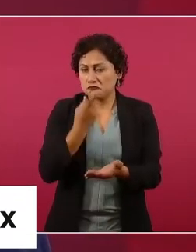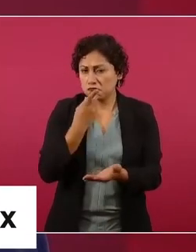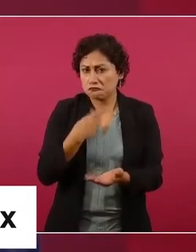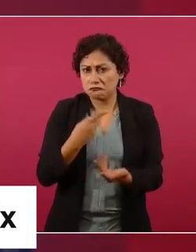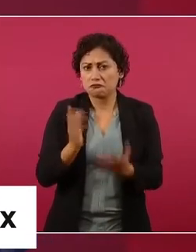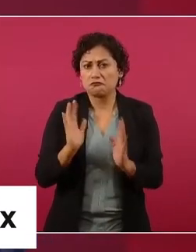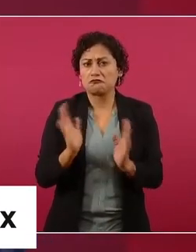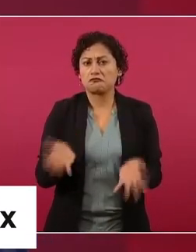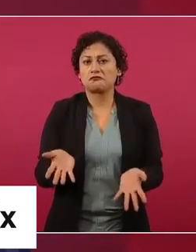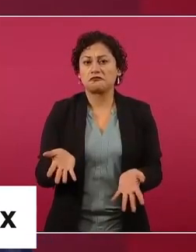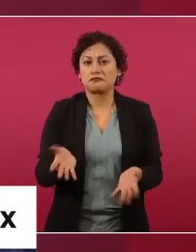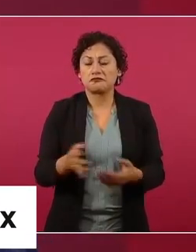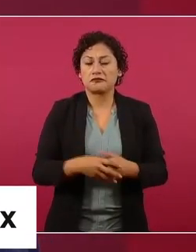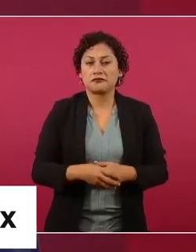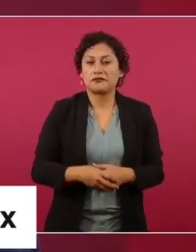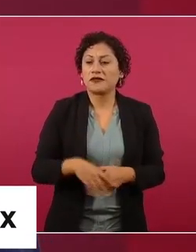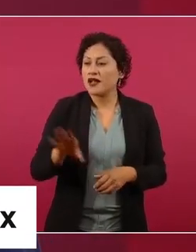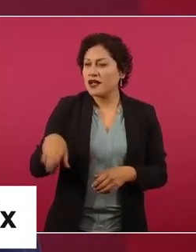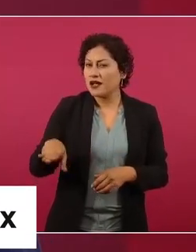¿Por qué no consigues